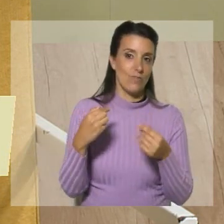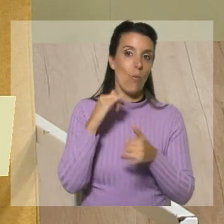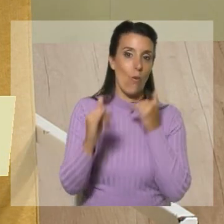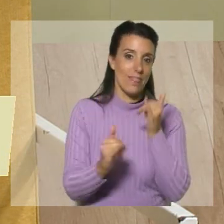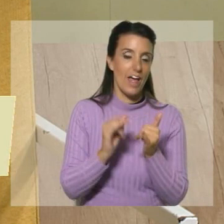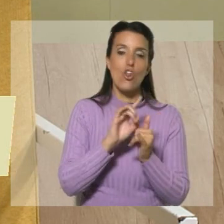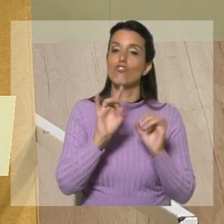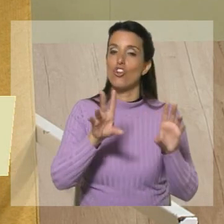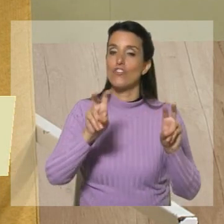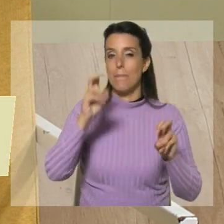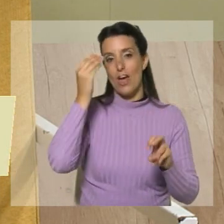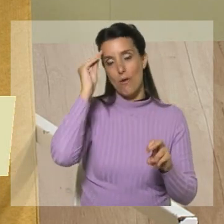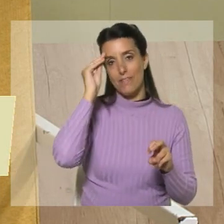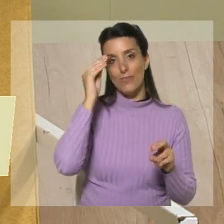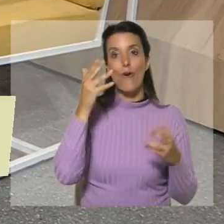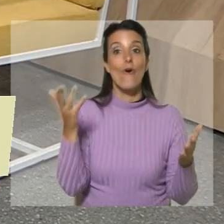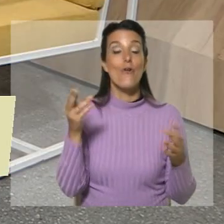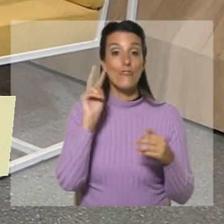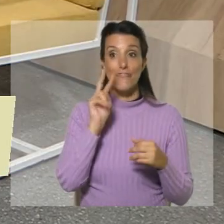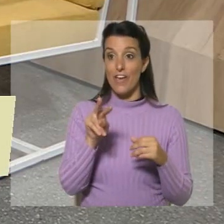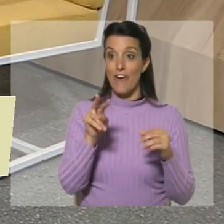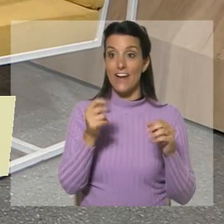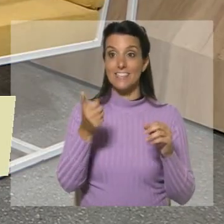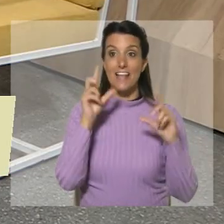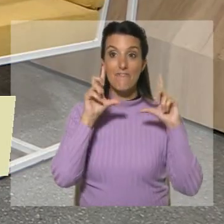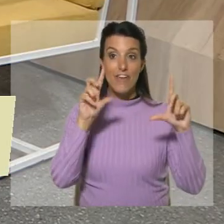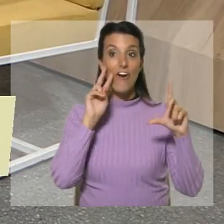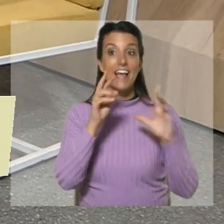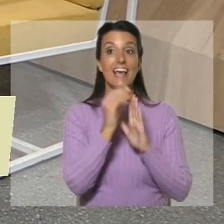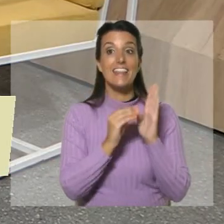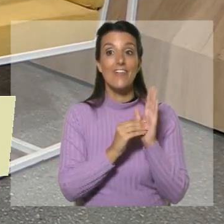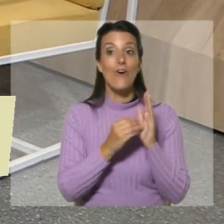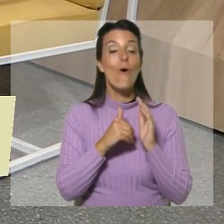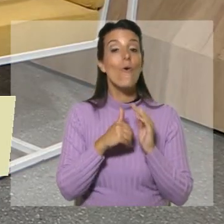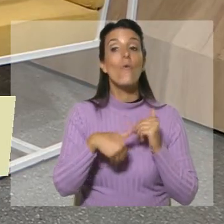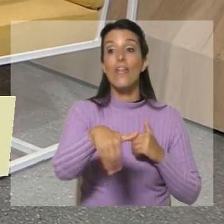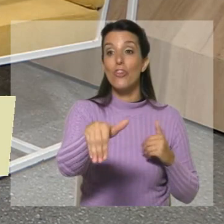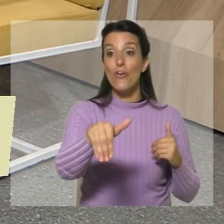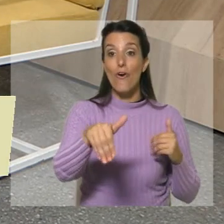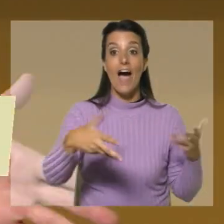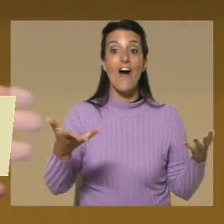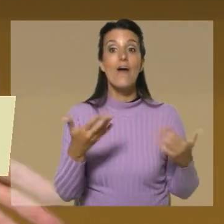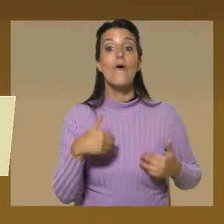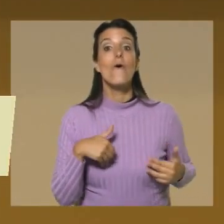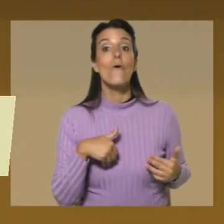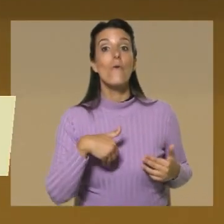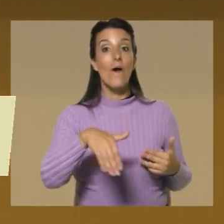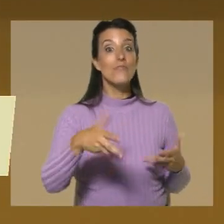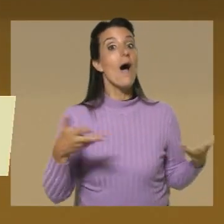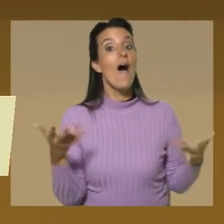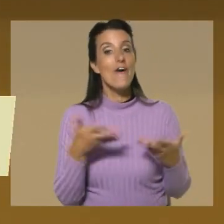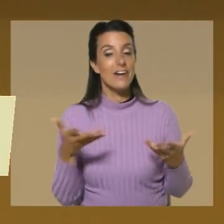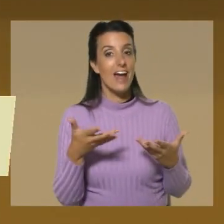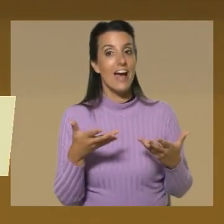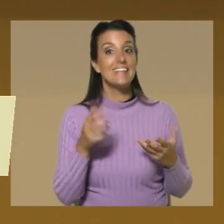cuestión romántica. Josefina, estábamos viendo recién también las imágenes y los datos. ¿Cuándo, esta vez, en esta vez,